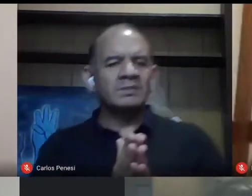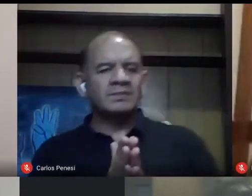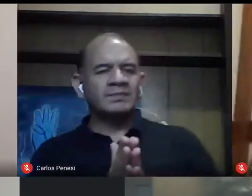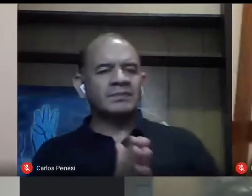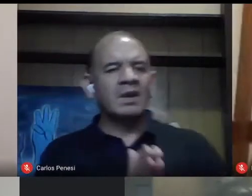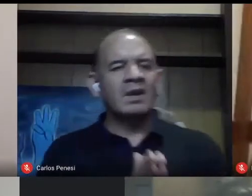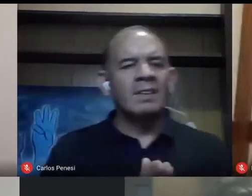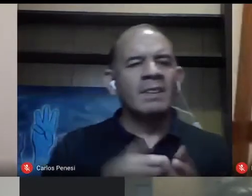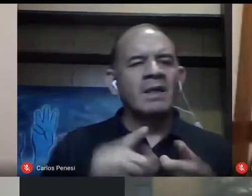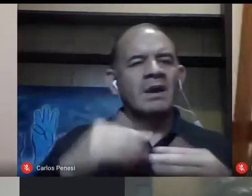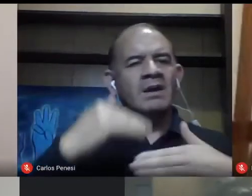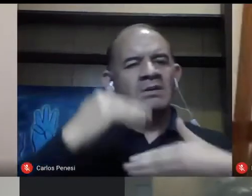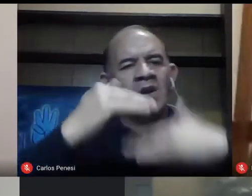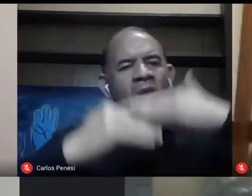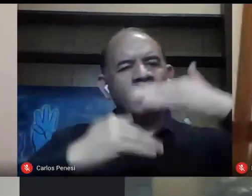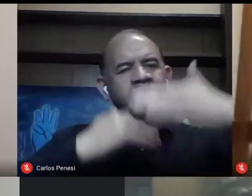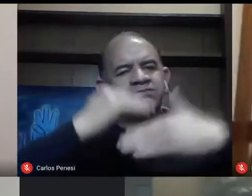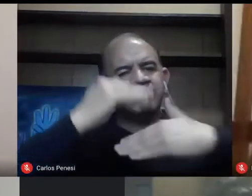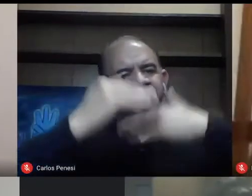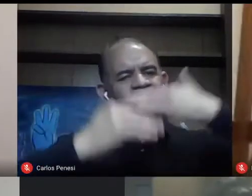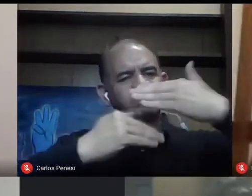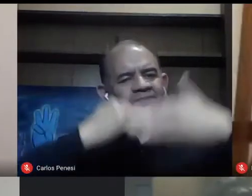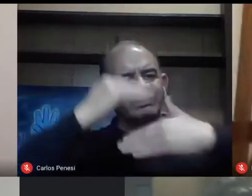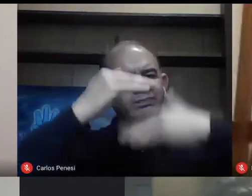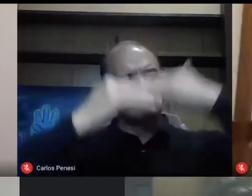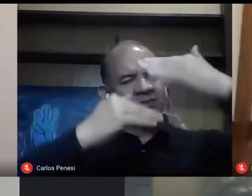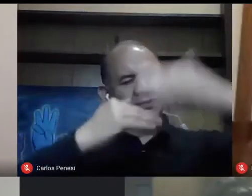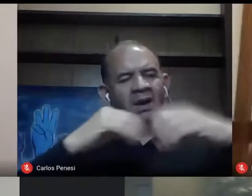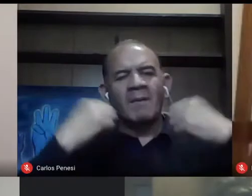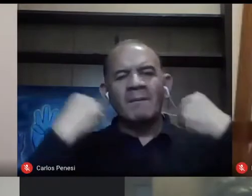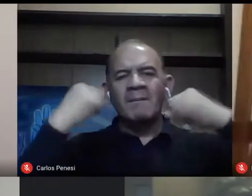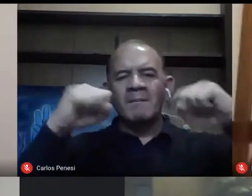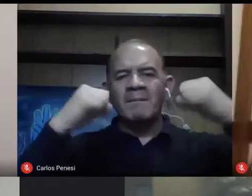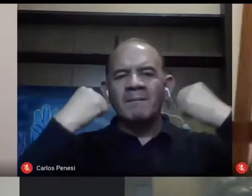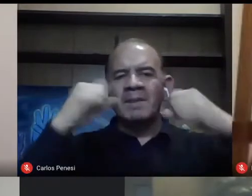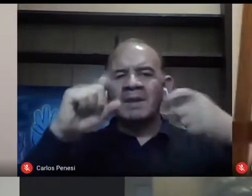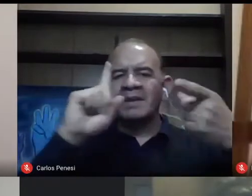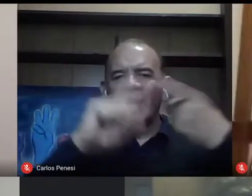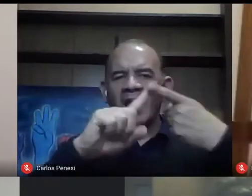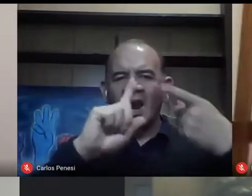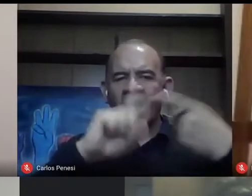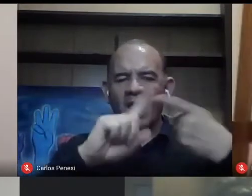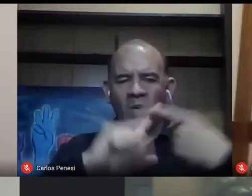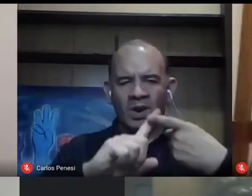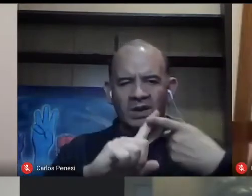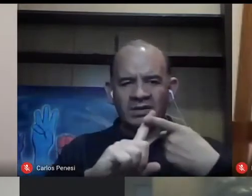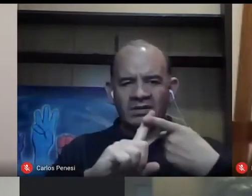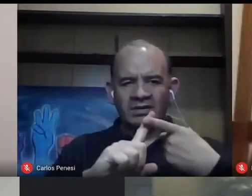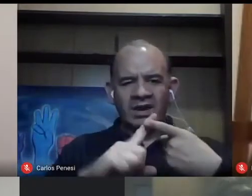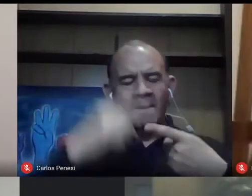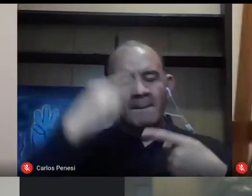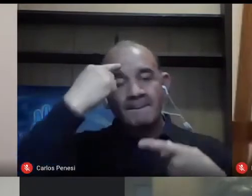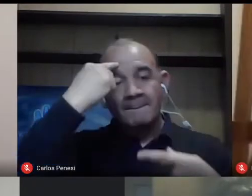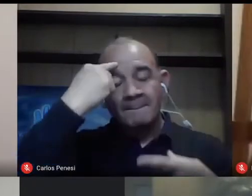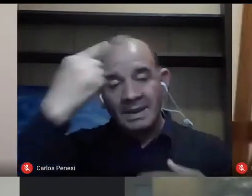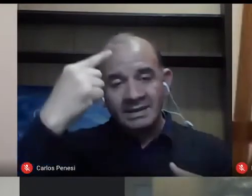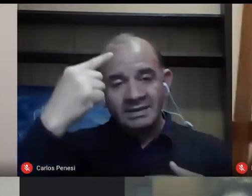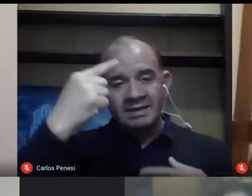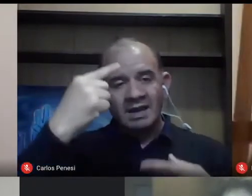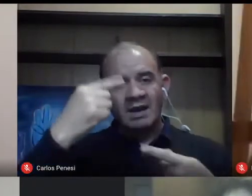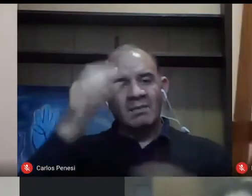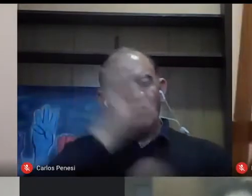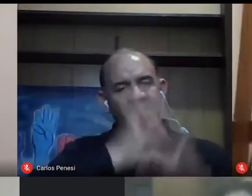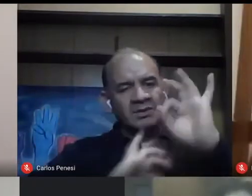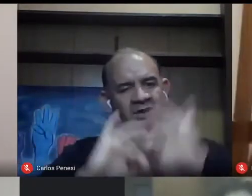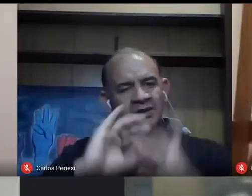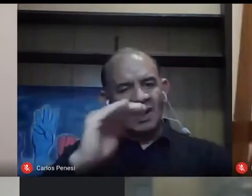la implementación. En esta implementación tenemos que planear también cómo va